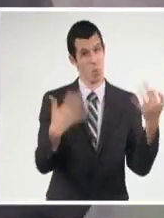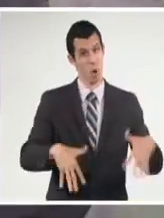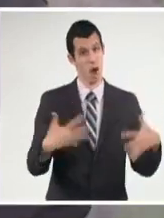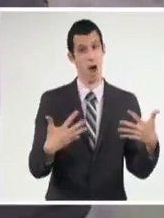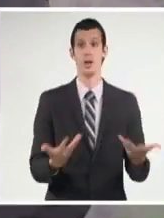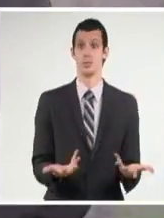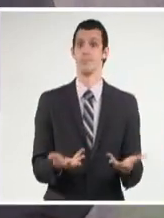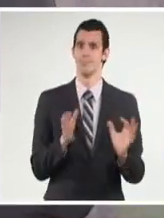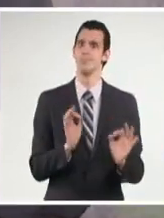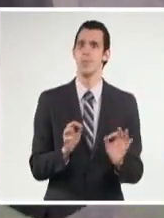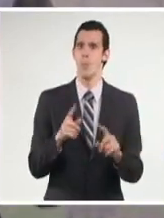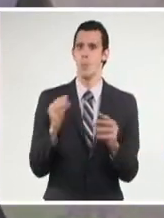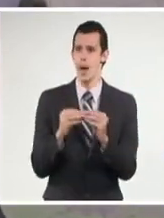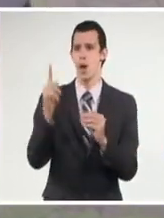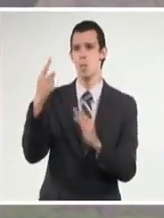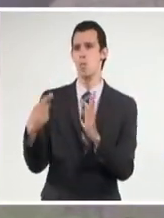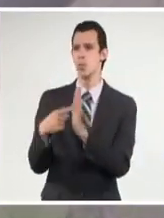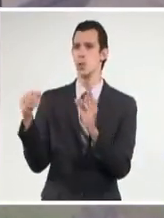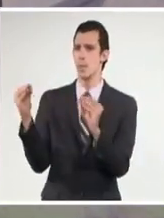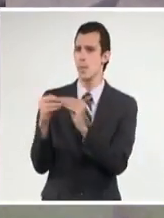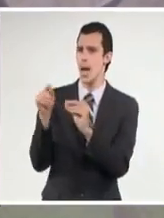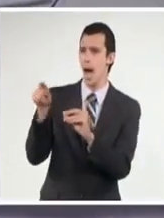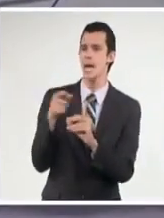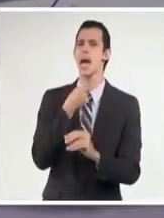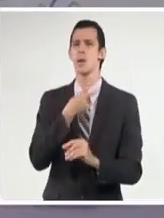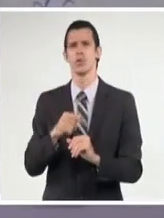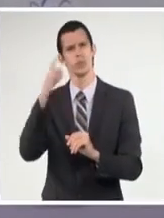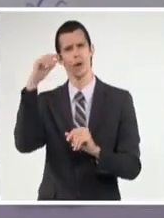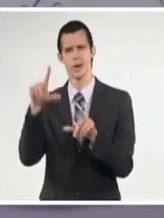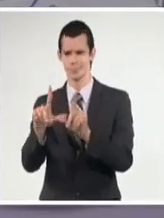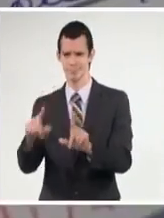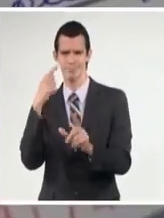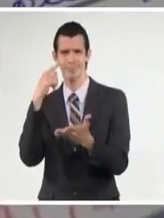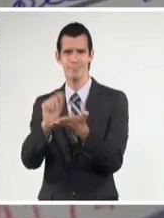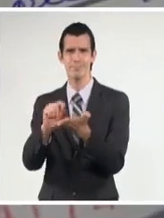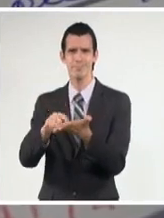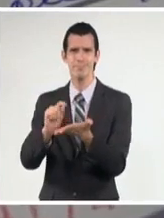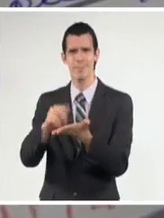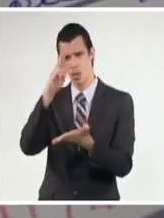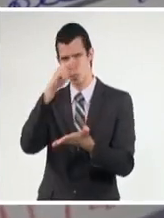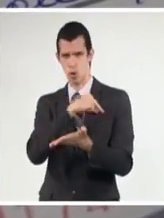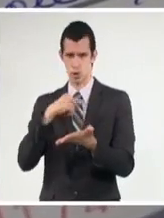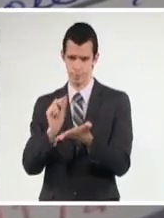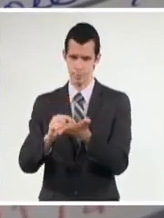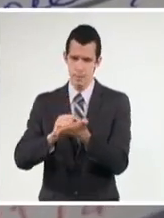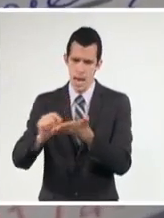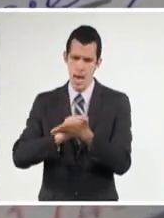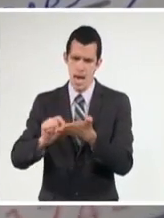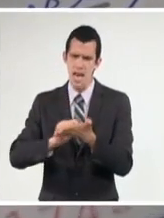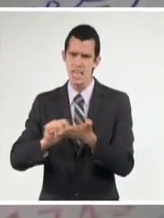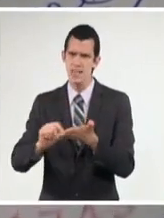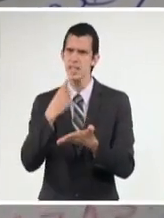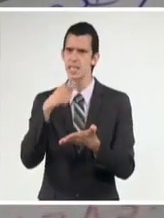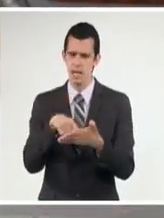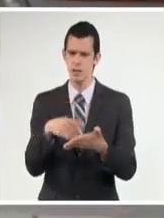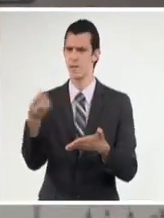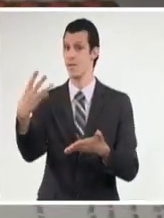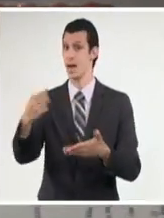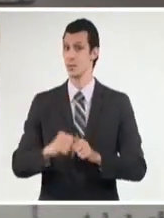venta. Tal es el caso de recetas, vales de venta, tarjetas de estiva, tarjetón de controlados y certificados